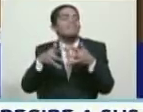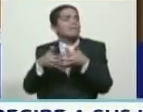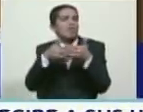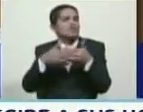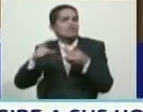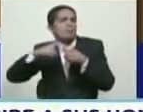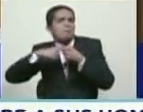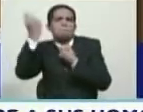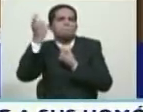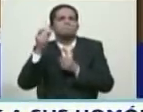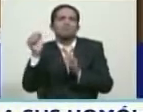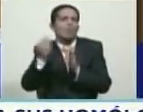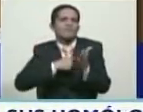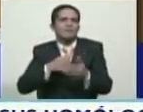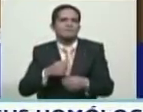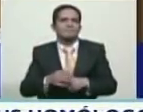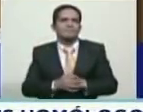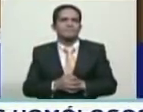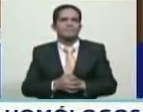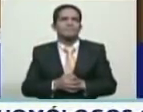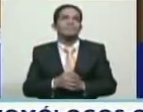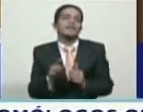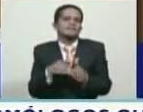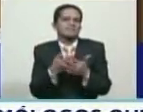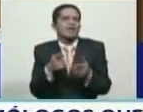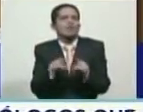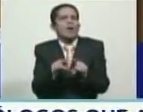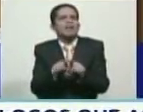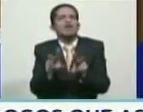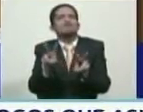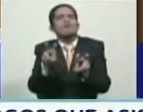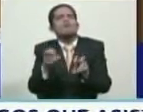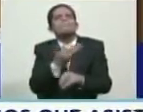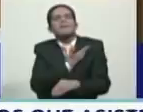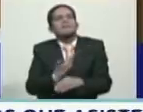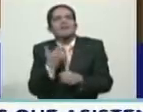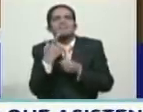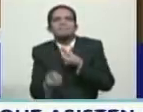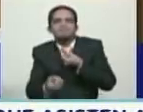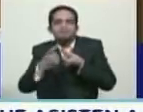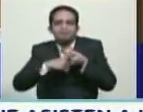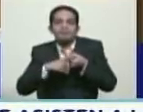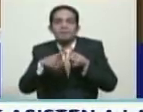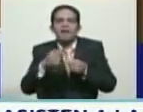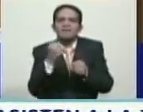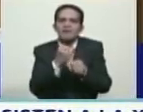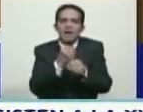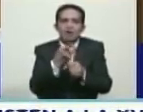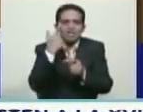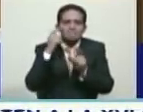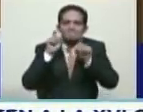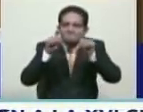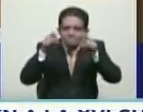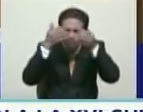fortalecerla. Esperamos contar con nuevos presidentes que se incorporan en esta tarea de liberación de nuestros